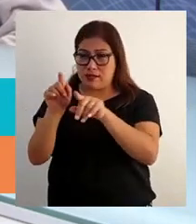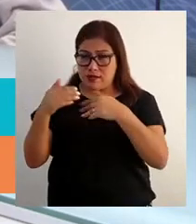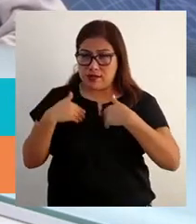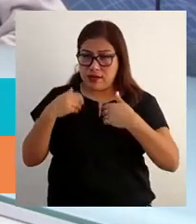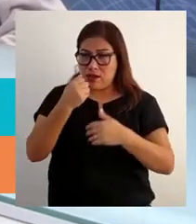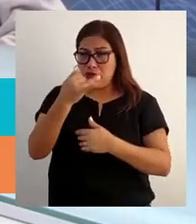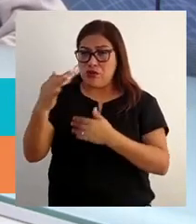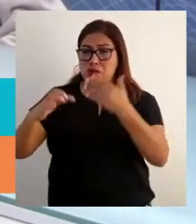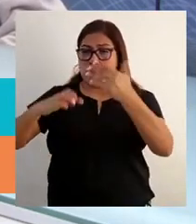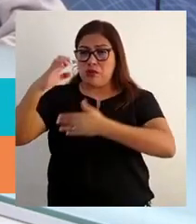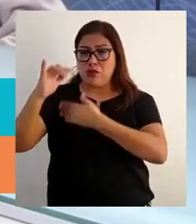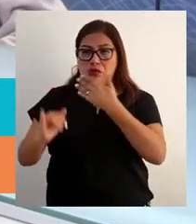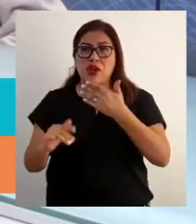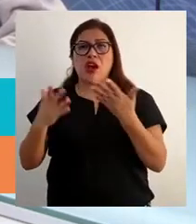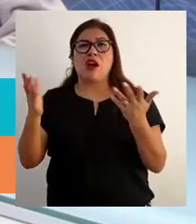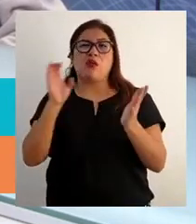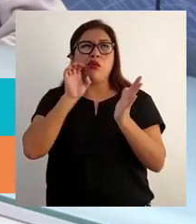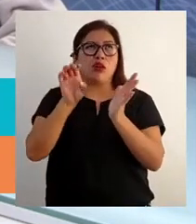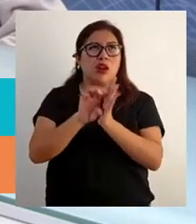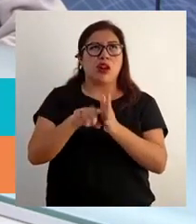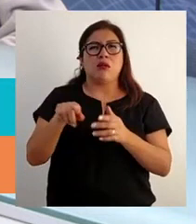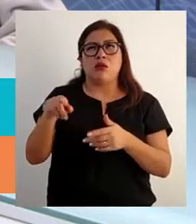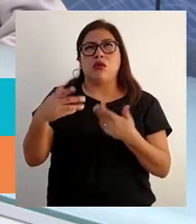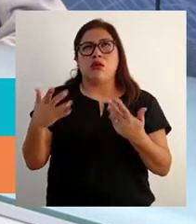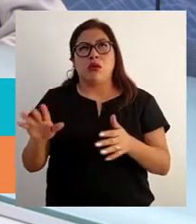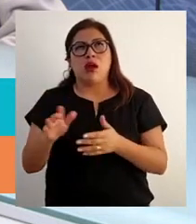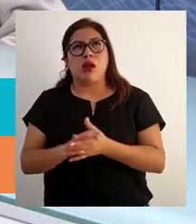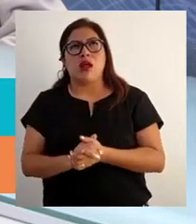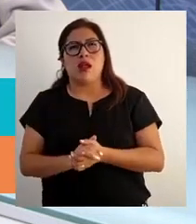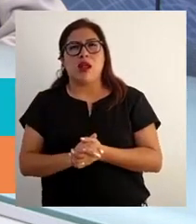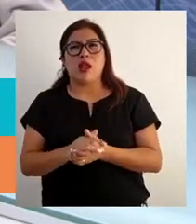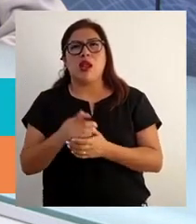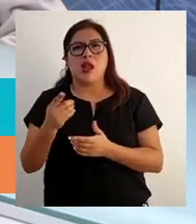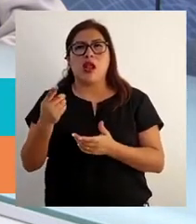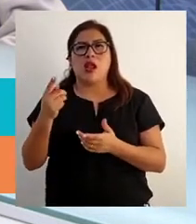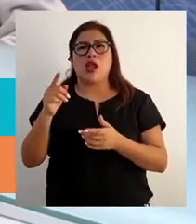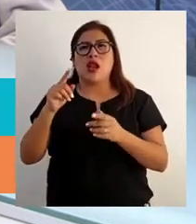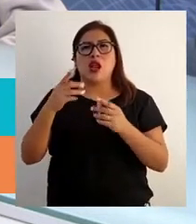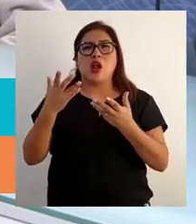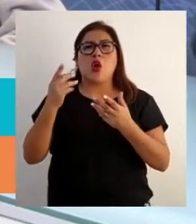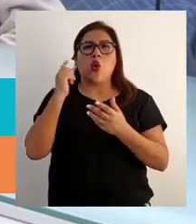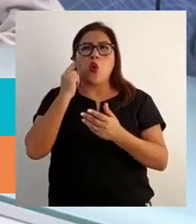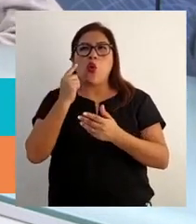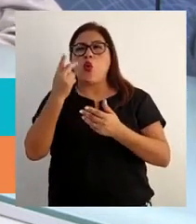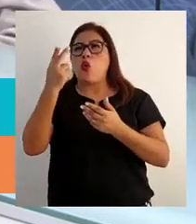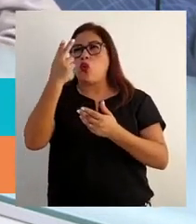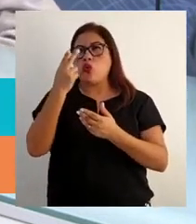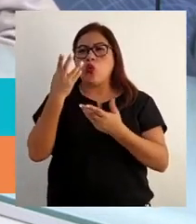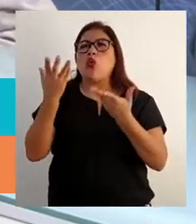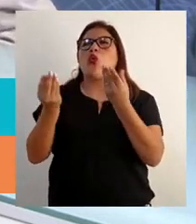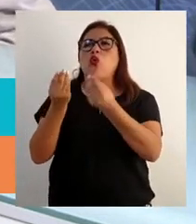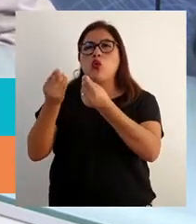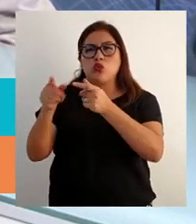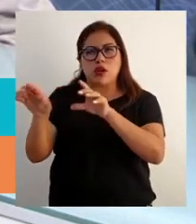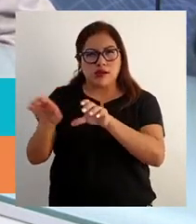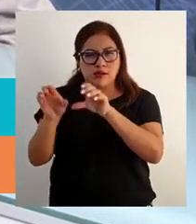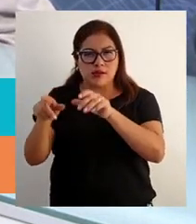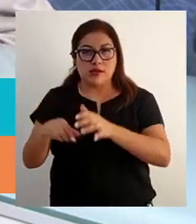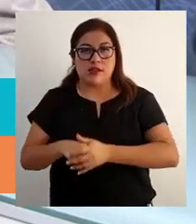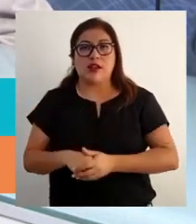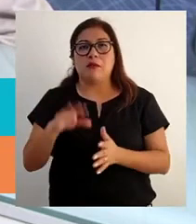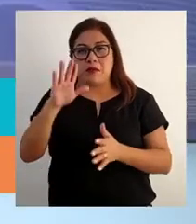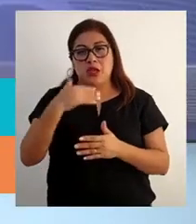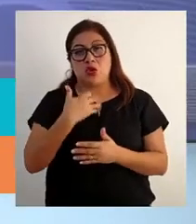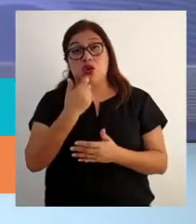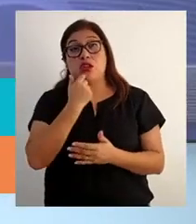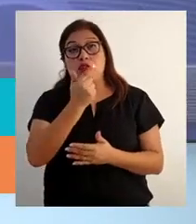centros sensoriales con varios sedes. Yo te quiero comentar, y te agradezco mucho por la pregunta, Vilma, te quiero comentar un logro muy importante